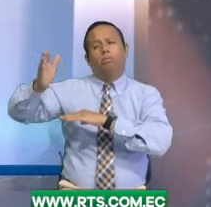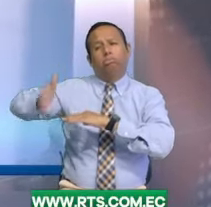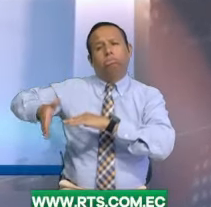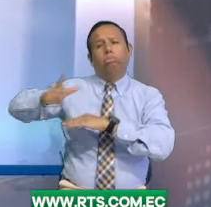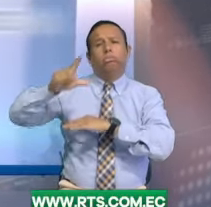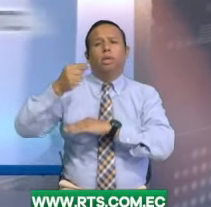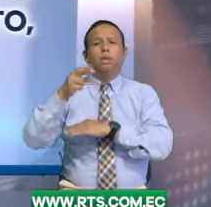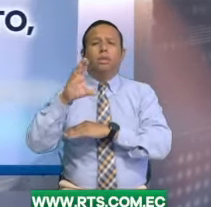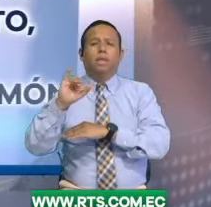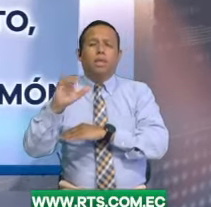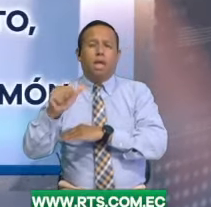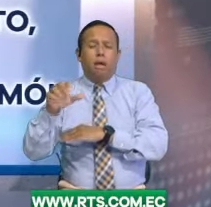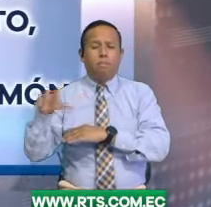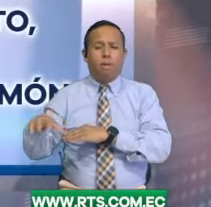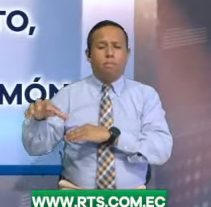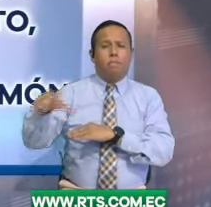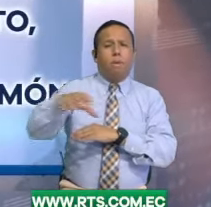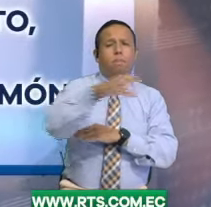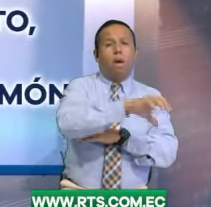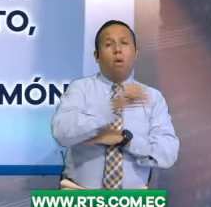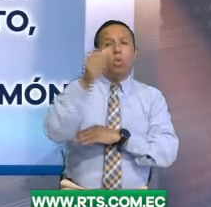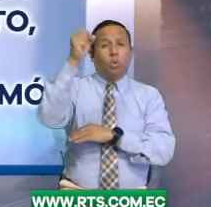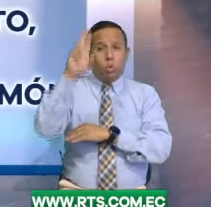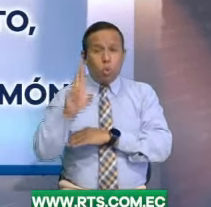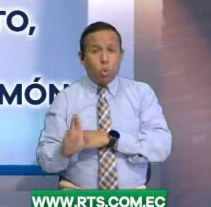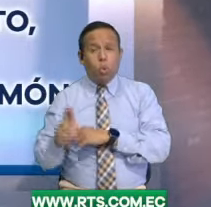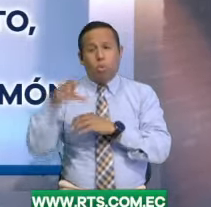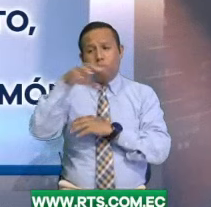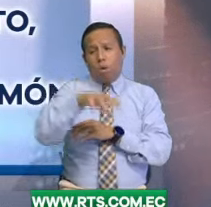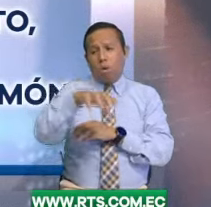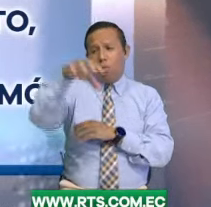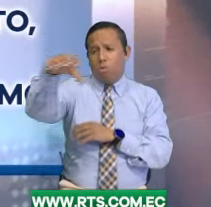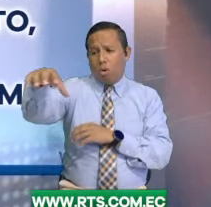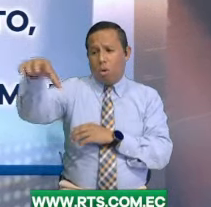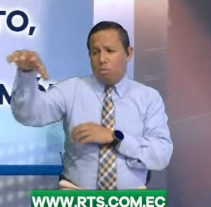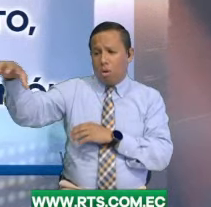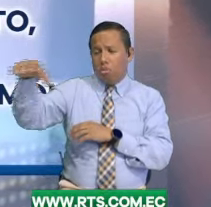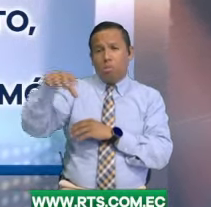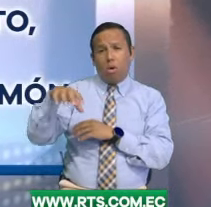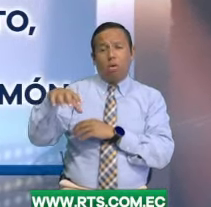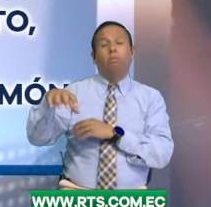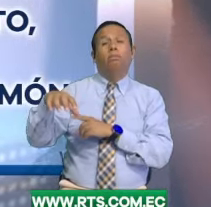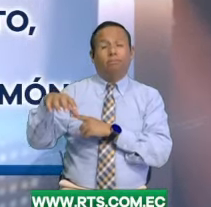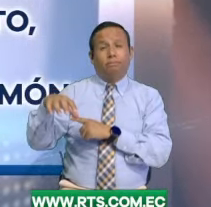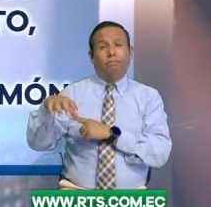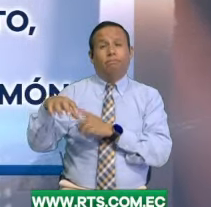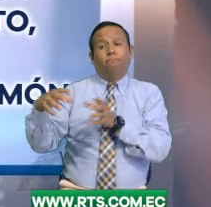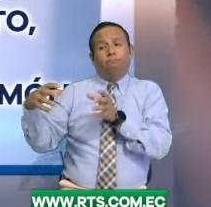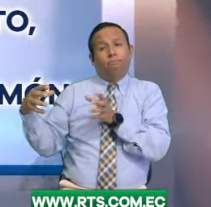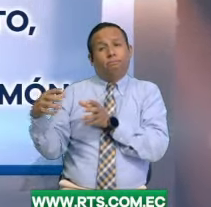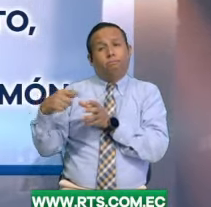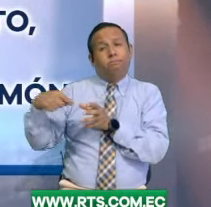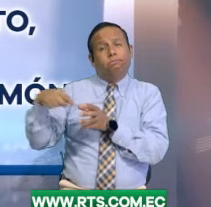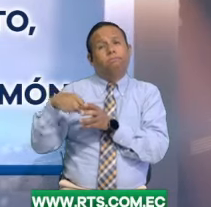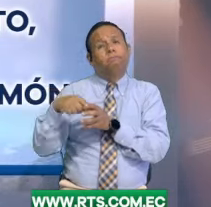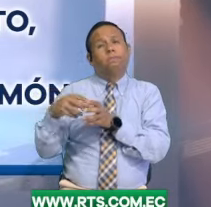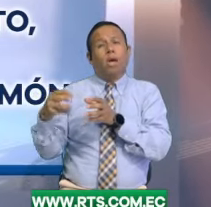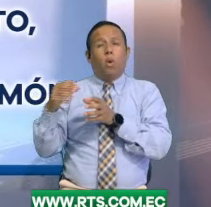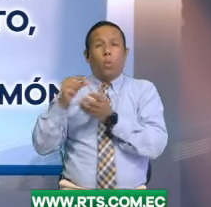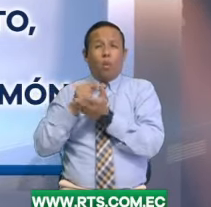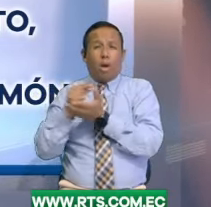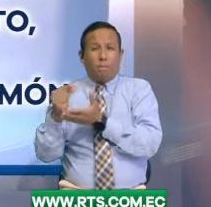García ciudadela las acacias guangala Centenario y la saiva cooperativas esmeraldas